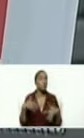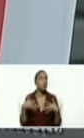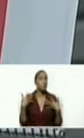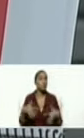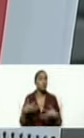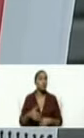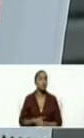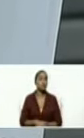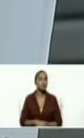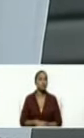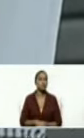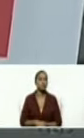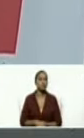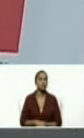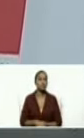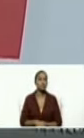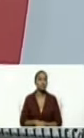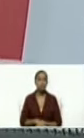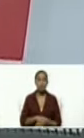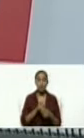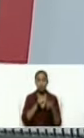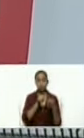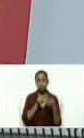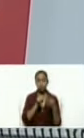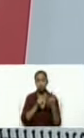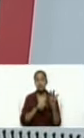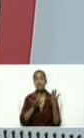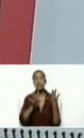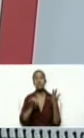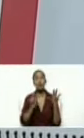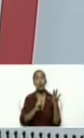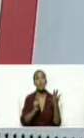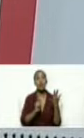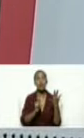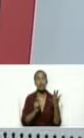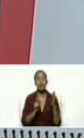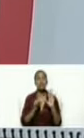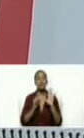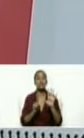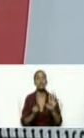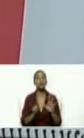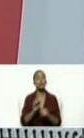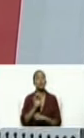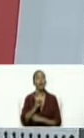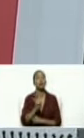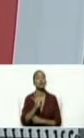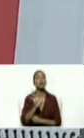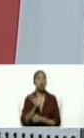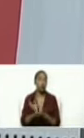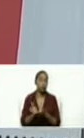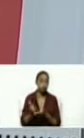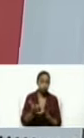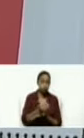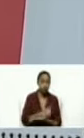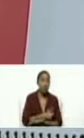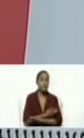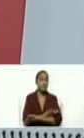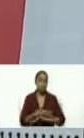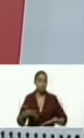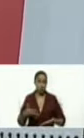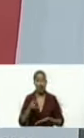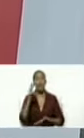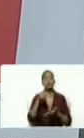Y en los primeros 5 meses se recaudó, mira, 645 millones. En el año 21,